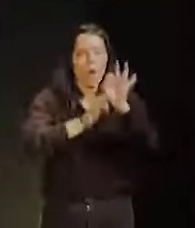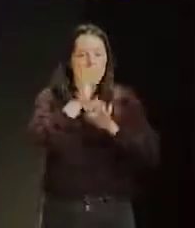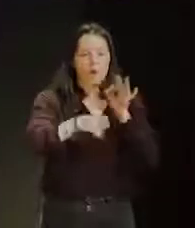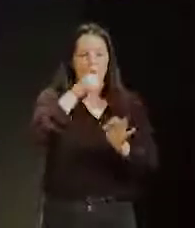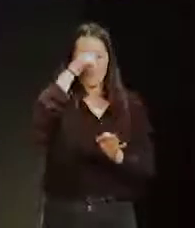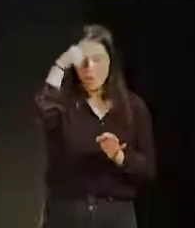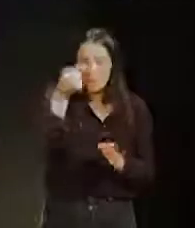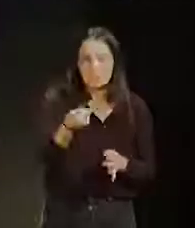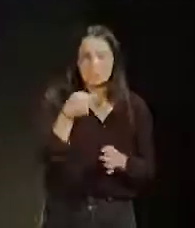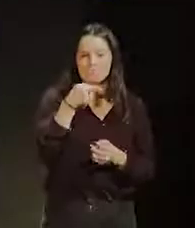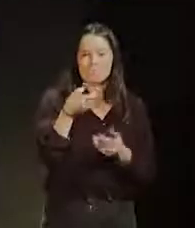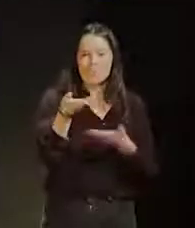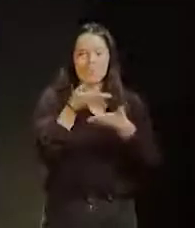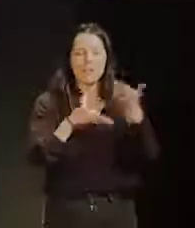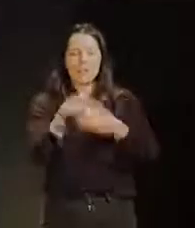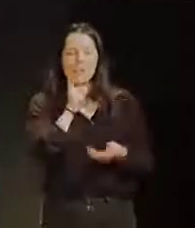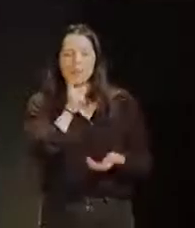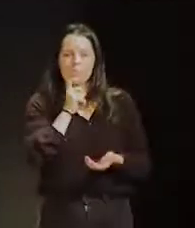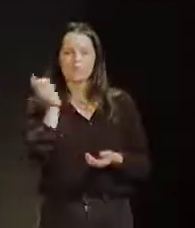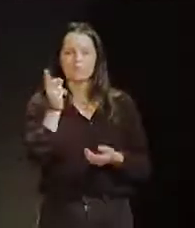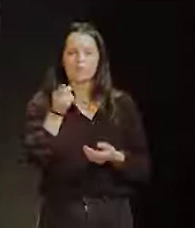cuando dependen del Estado o de instituciones privadas?